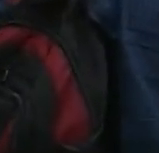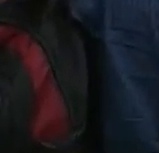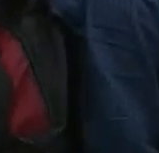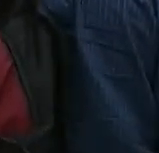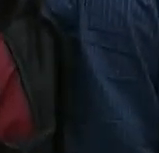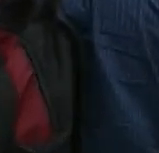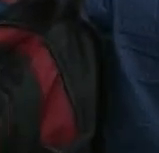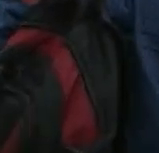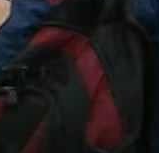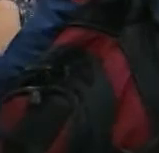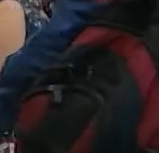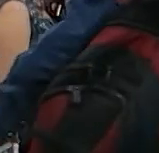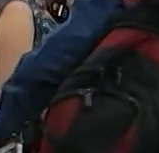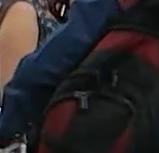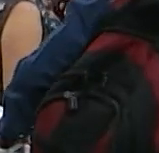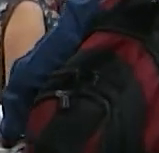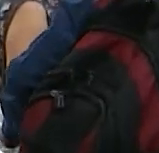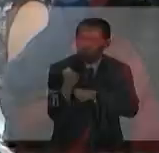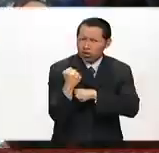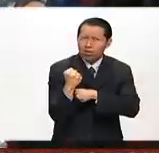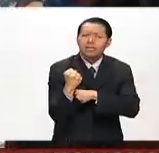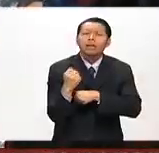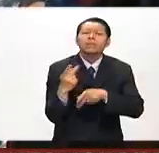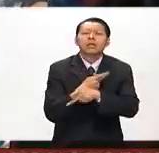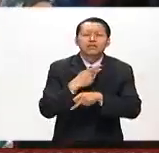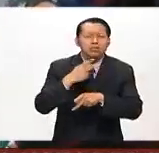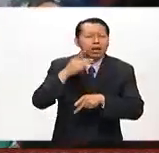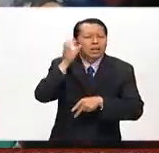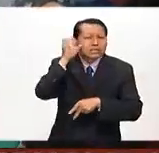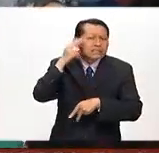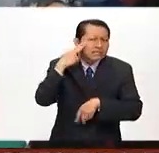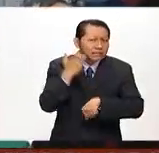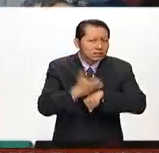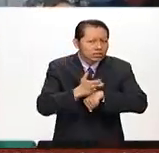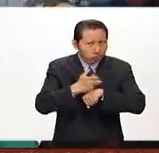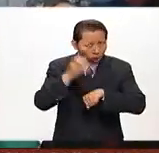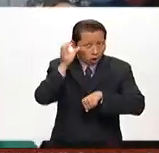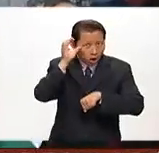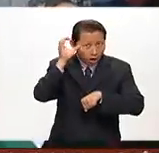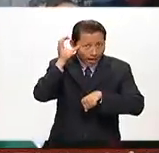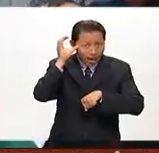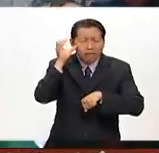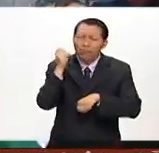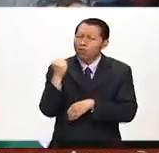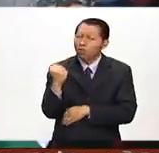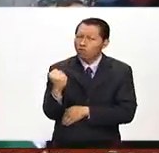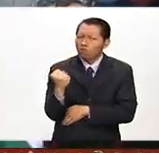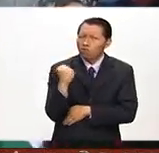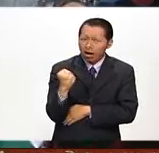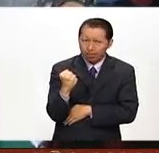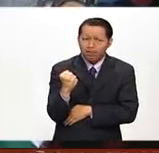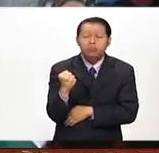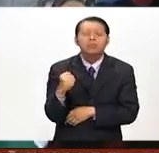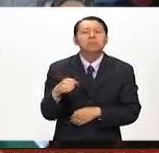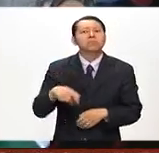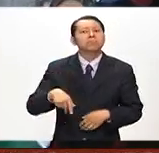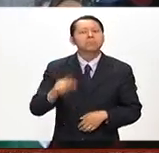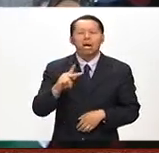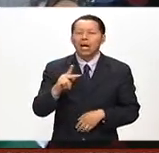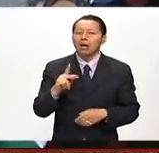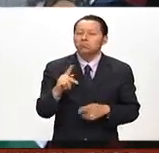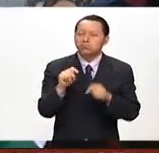muchos países muy fuertes como son China, Estados Unidos, Corea, y pues a pesar de todo eso,